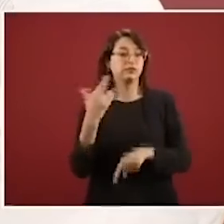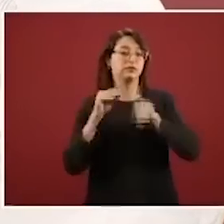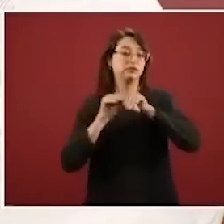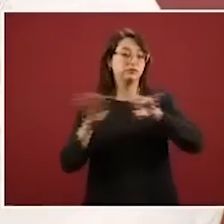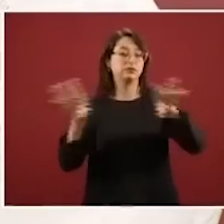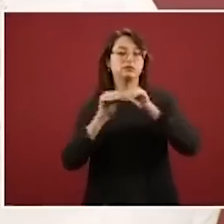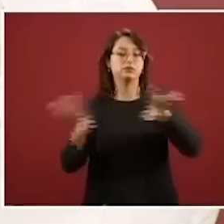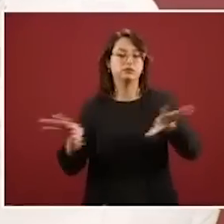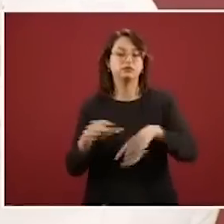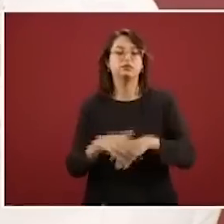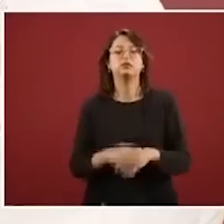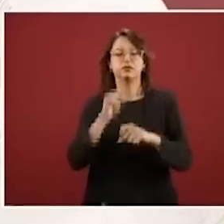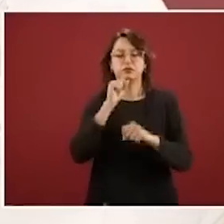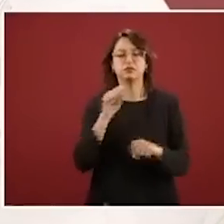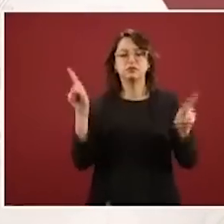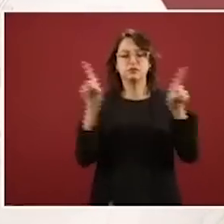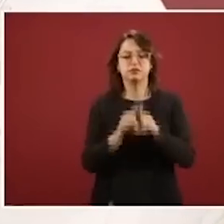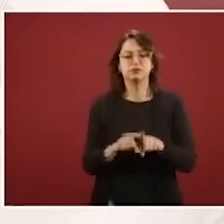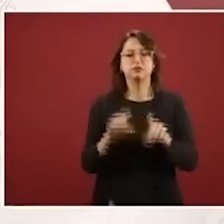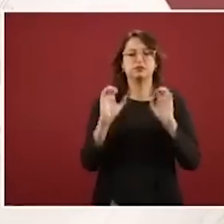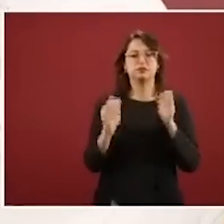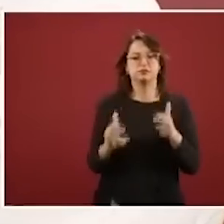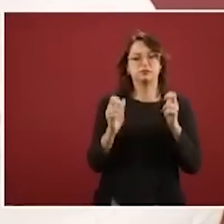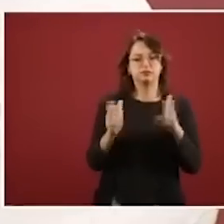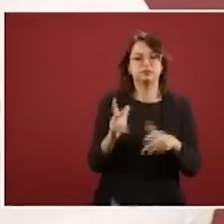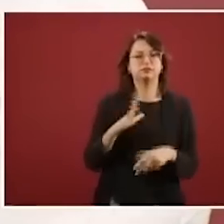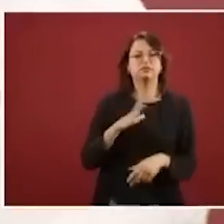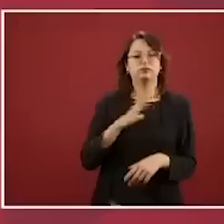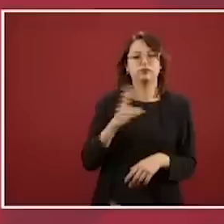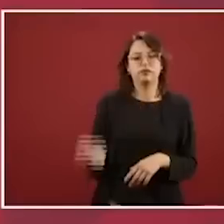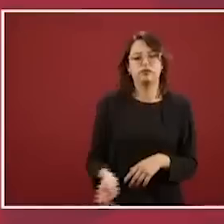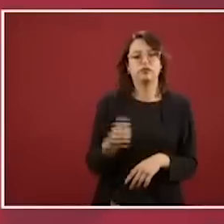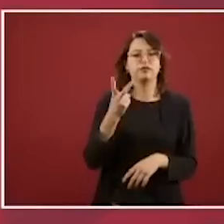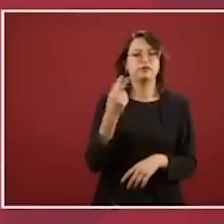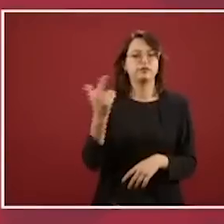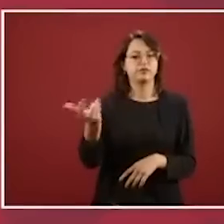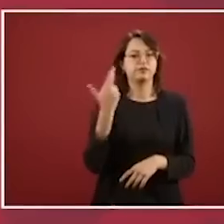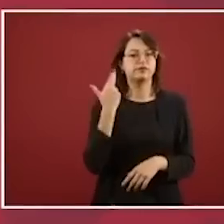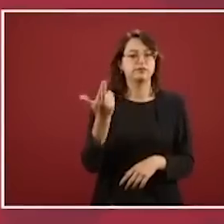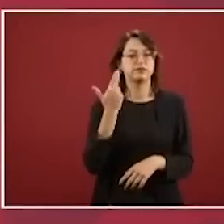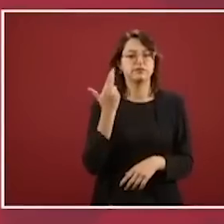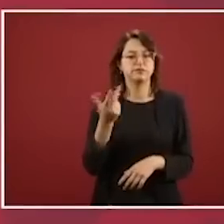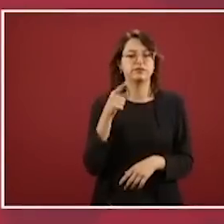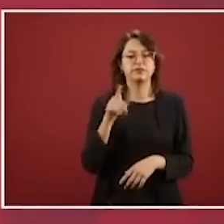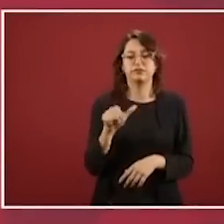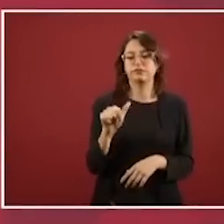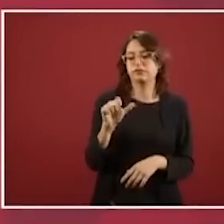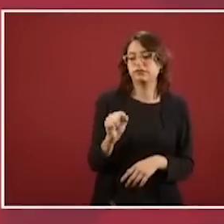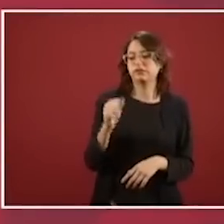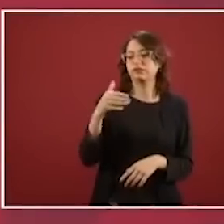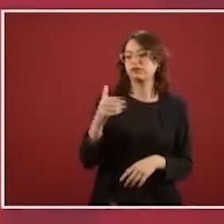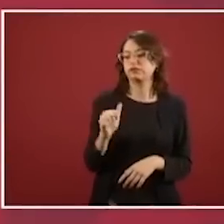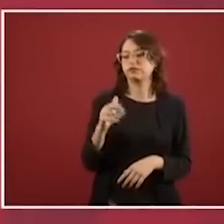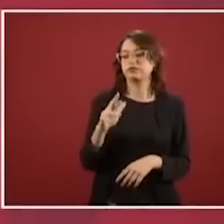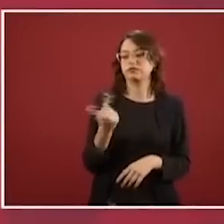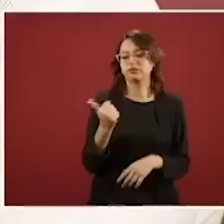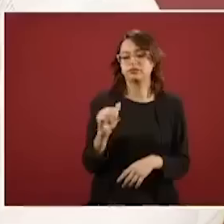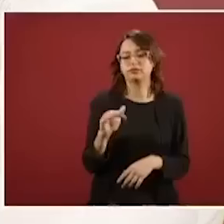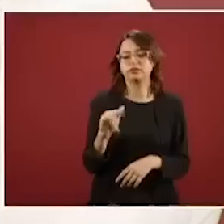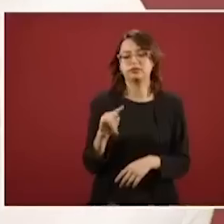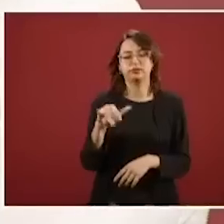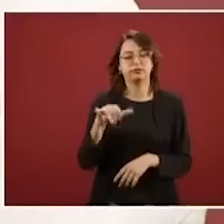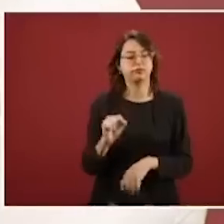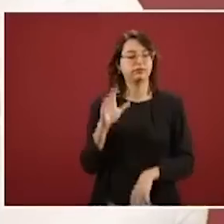radiodifusoras en el caso de Chiapas, particularmente la radio de Las Margaritas, donde hemos dado una